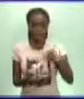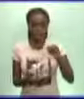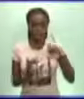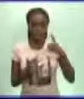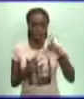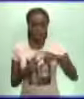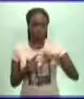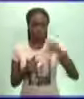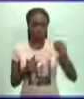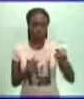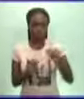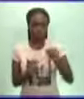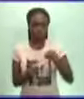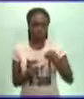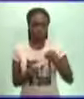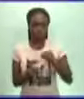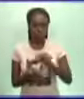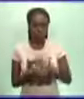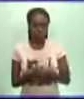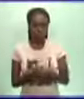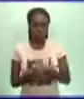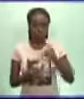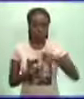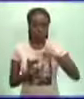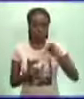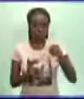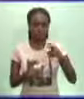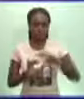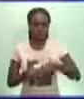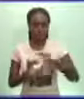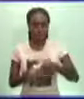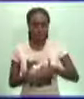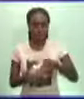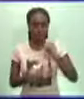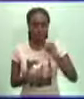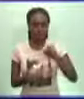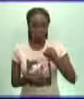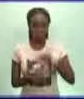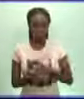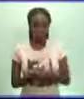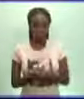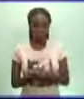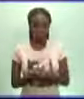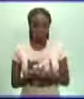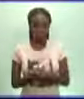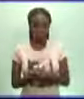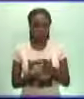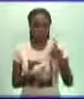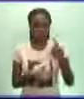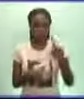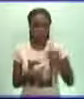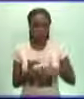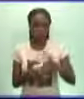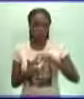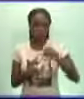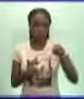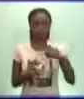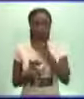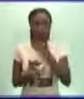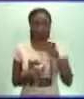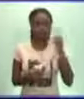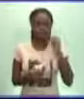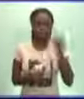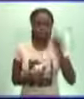Lírico en la Sala García Lorca del Gran Teatro de La Habana Alicia Alonso, o en el Teatro Martí de La Habana,